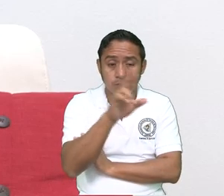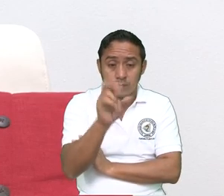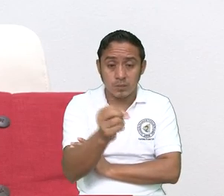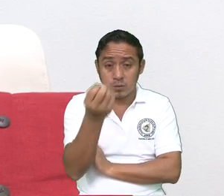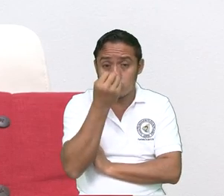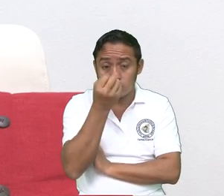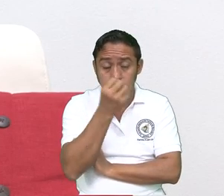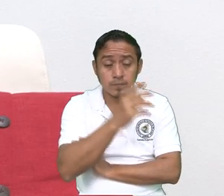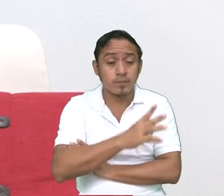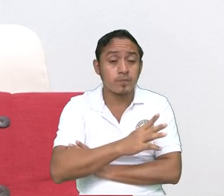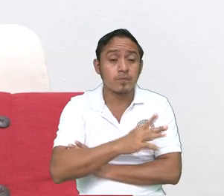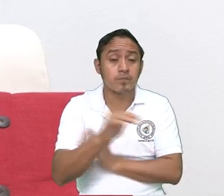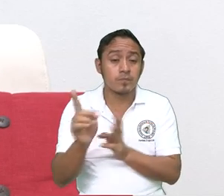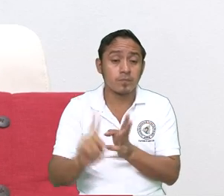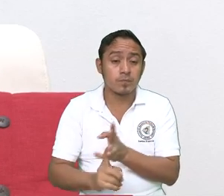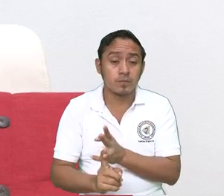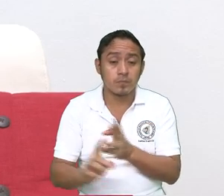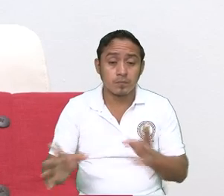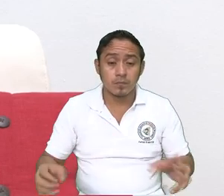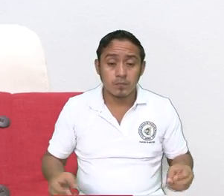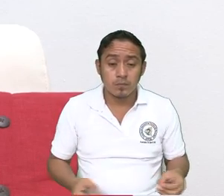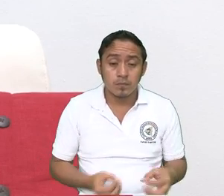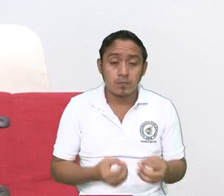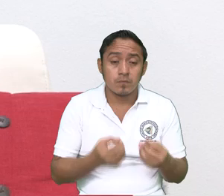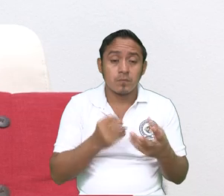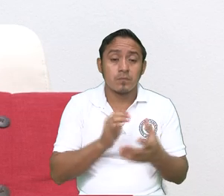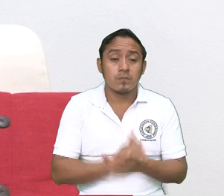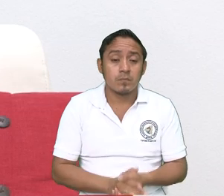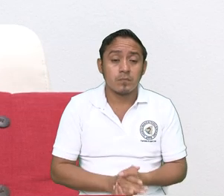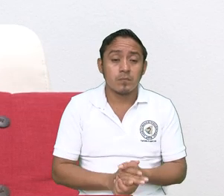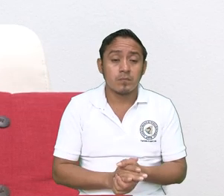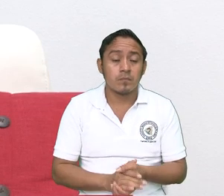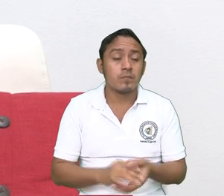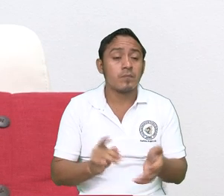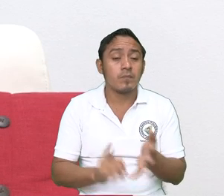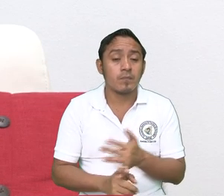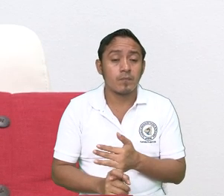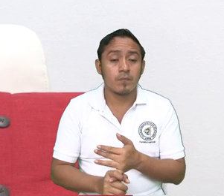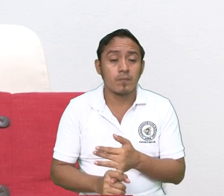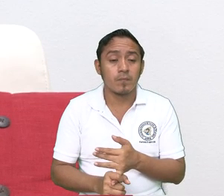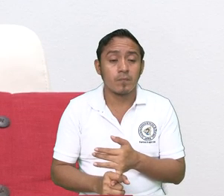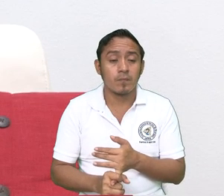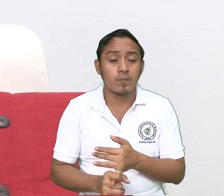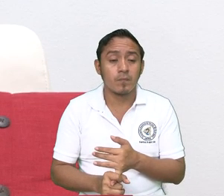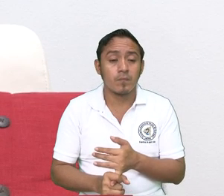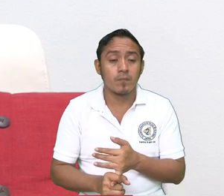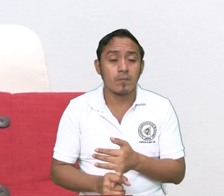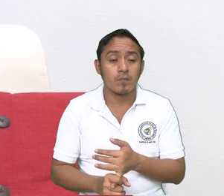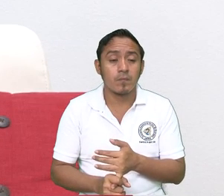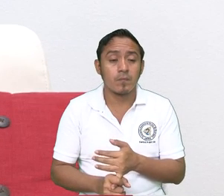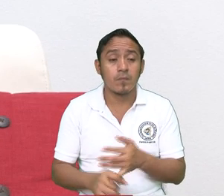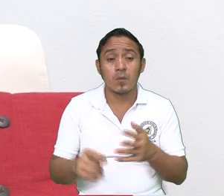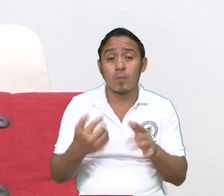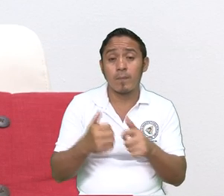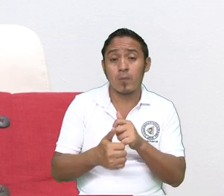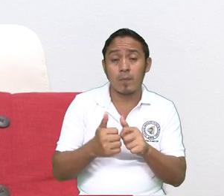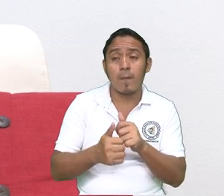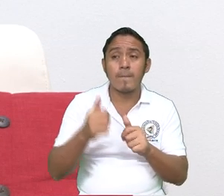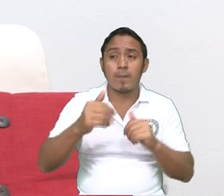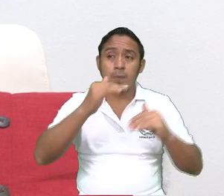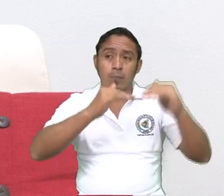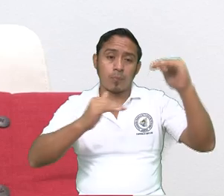alimentación si es un cáncer si es que la médula ósea pues generar algún tipo de